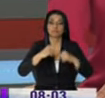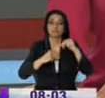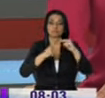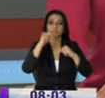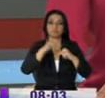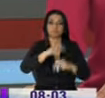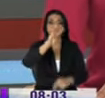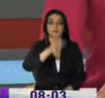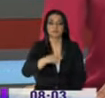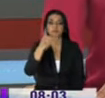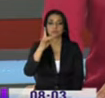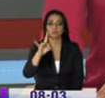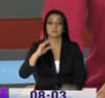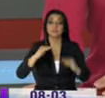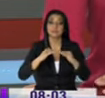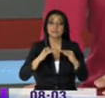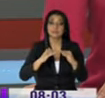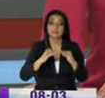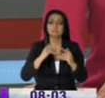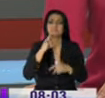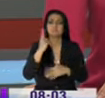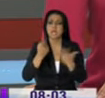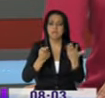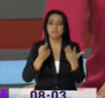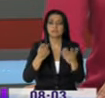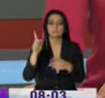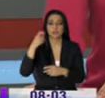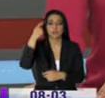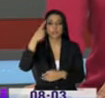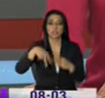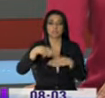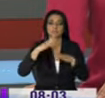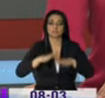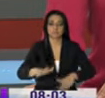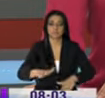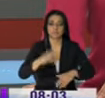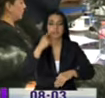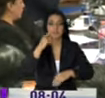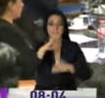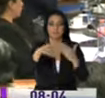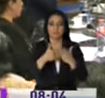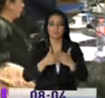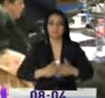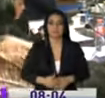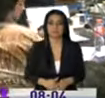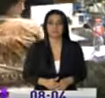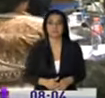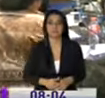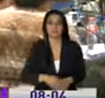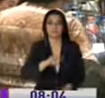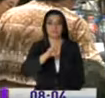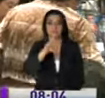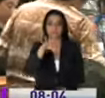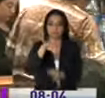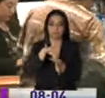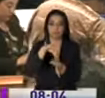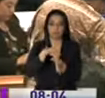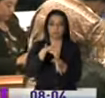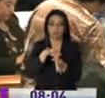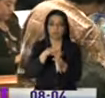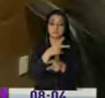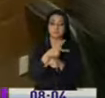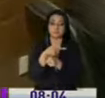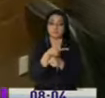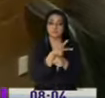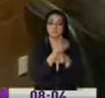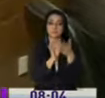618 viviendas del Plan Casa para Todos, impulsado por el Gobierno Nacional. Con 21 votos a favor, el Consejo Metropolitano aprobó